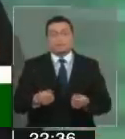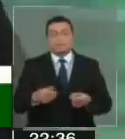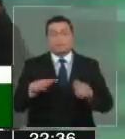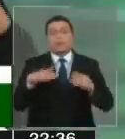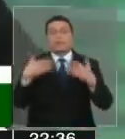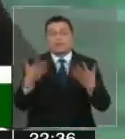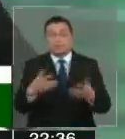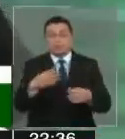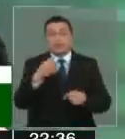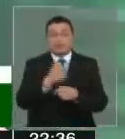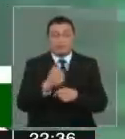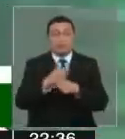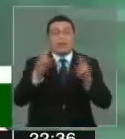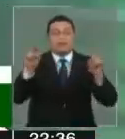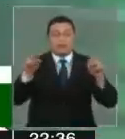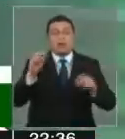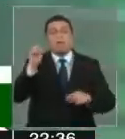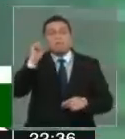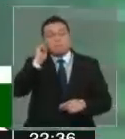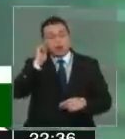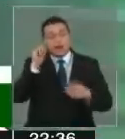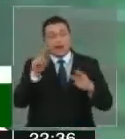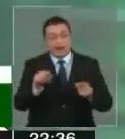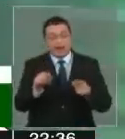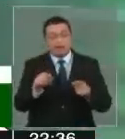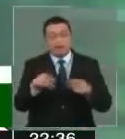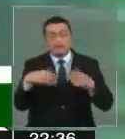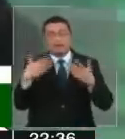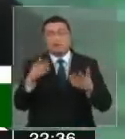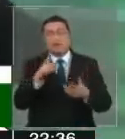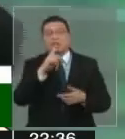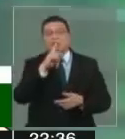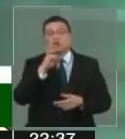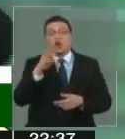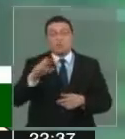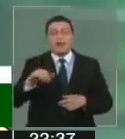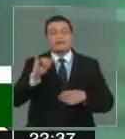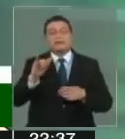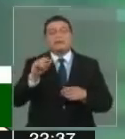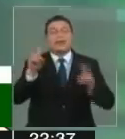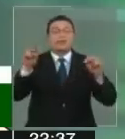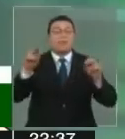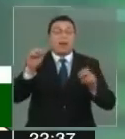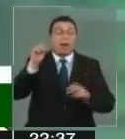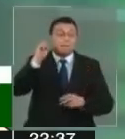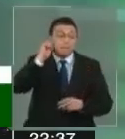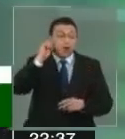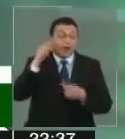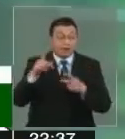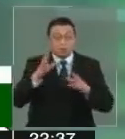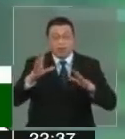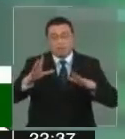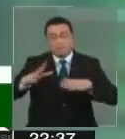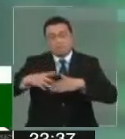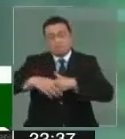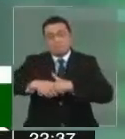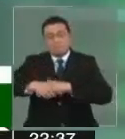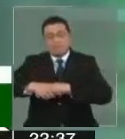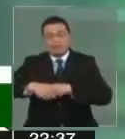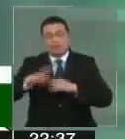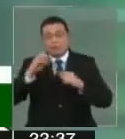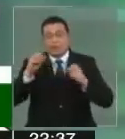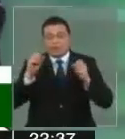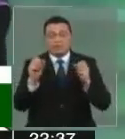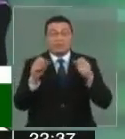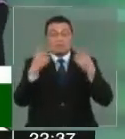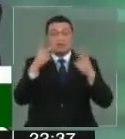después trabajamos temas de mujeres en realidad, porque Tomás y el tema femenino fue algo que fue muy de la mano, ¿sí? El despertar